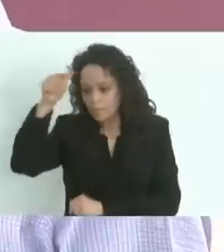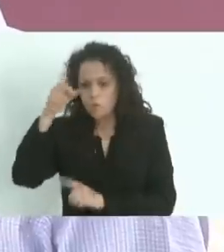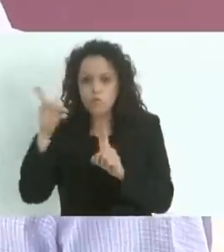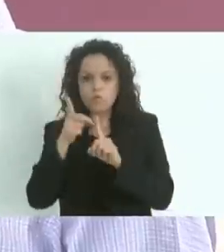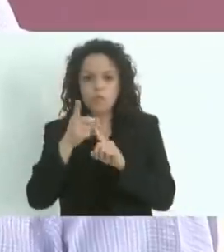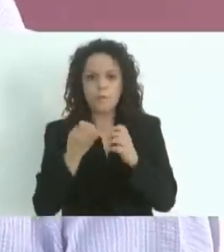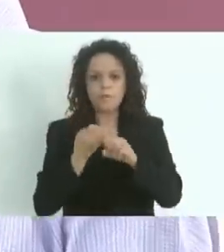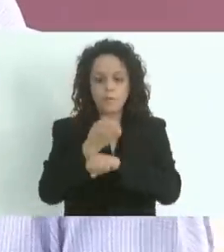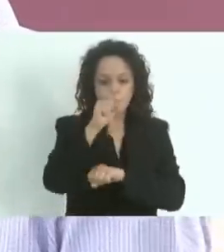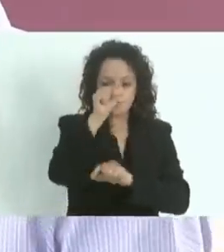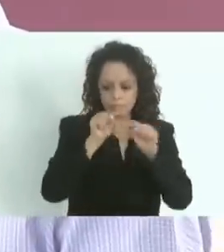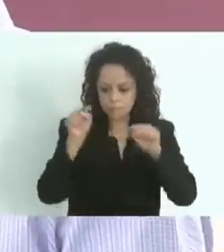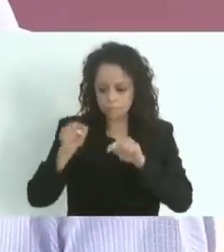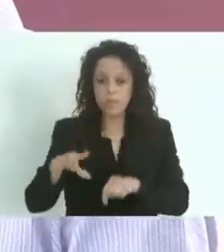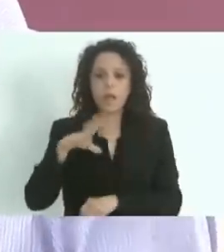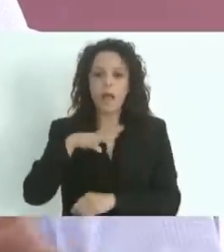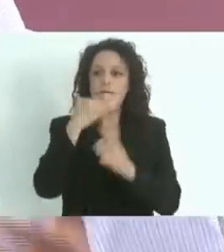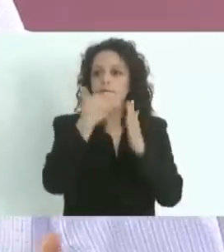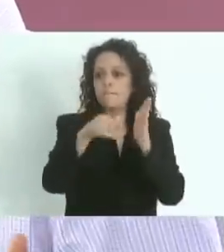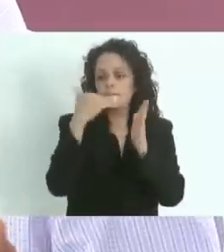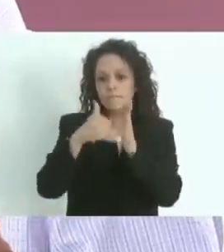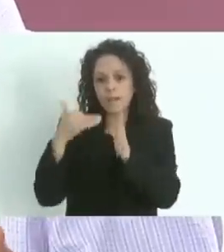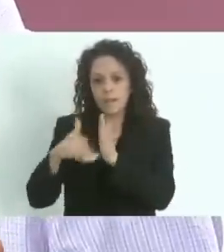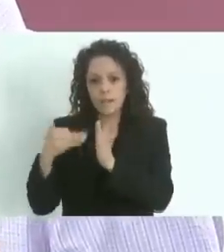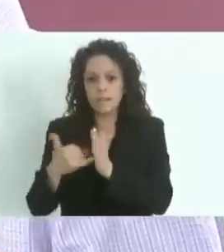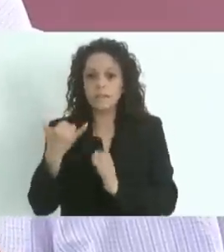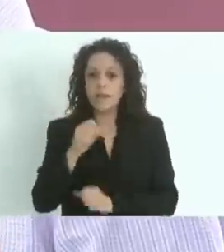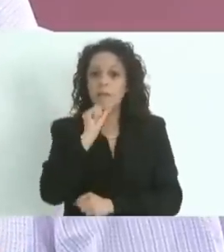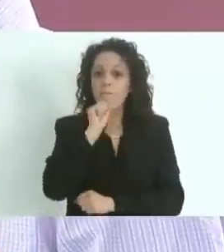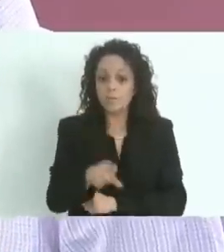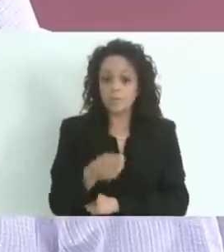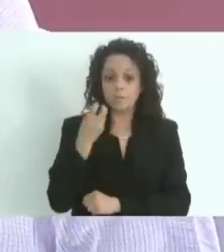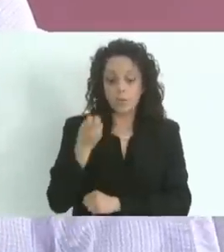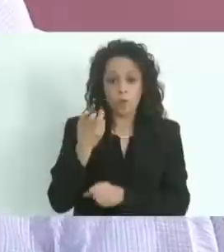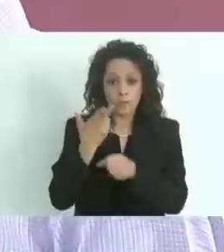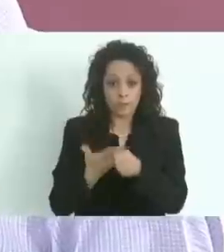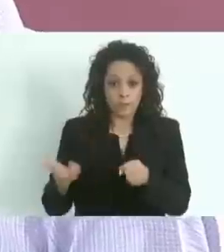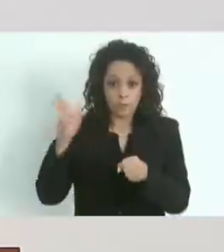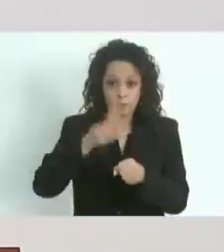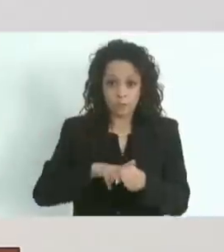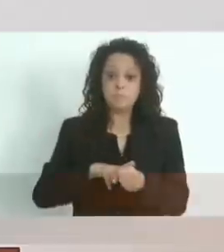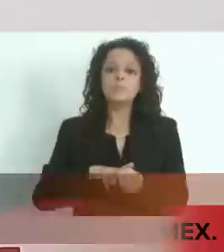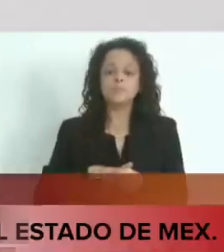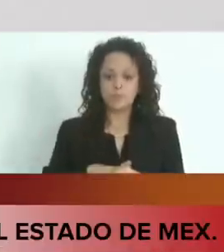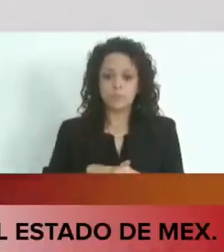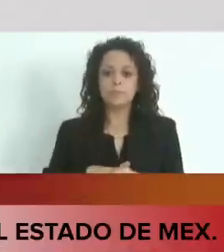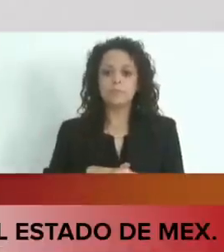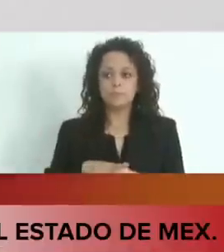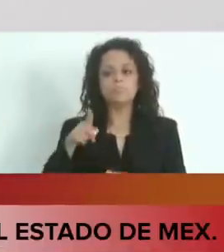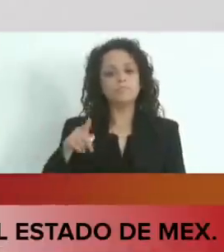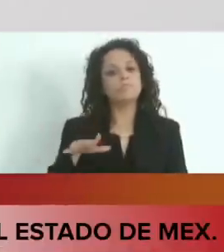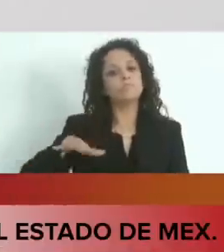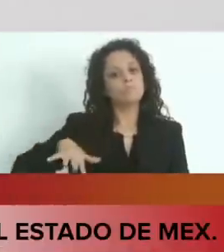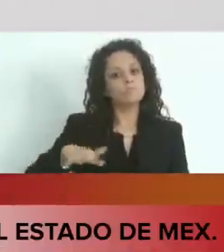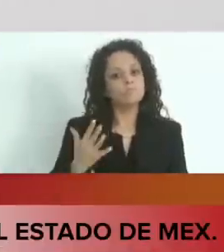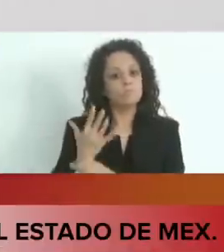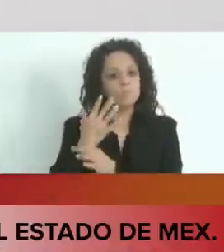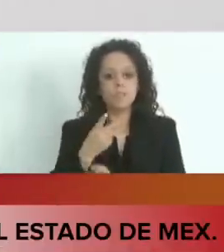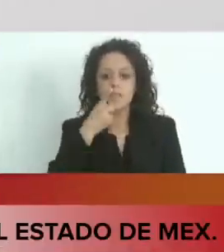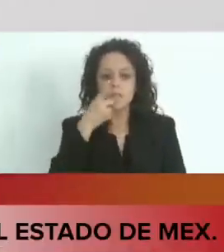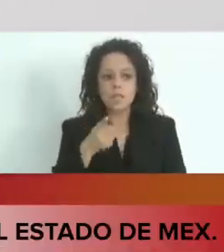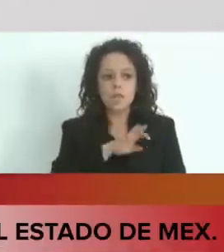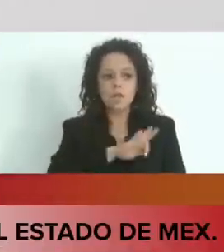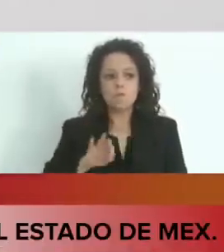en el sector salud. Aquí, además de comprometer este hospital, también planteó el que pudiera haber una atención